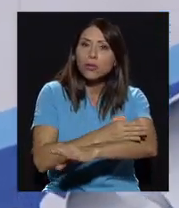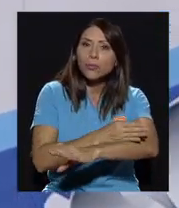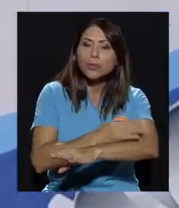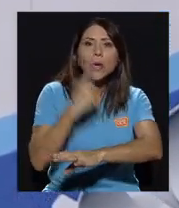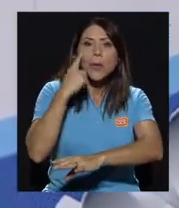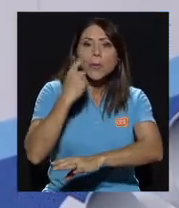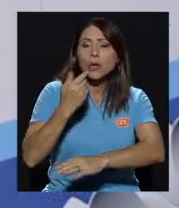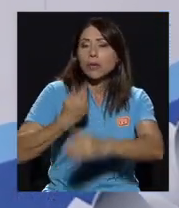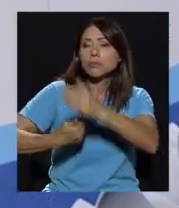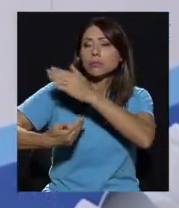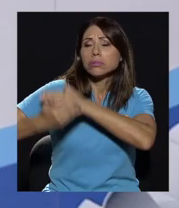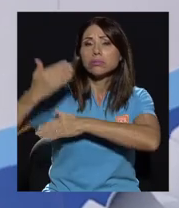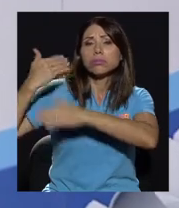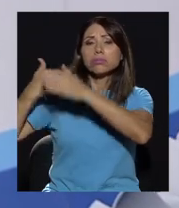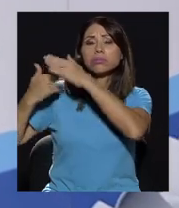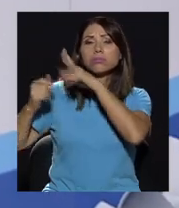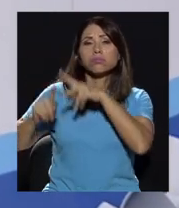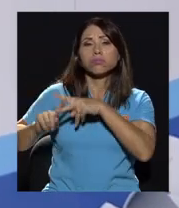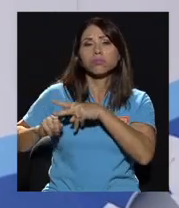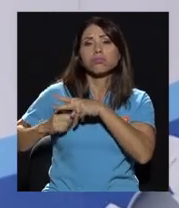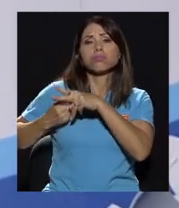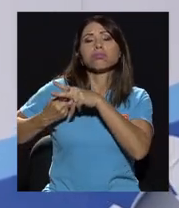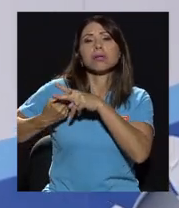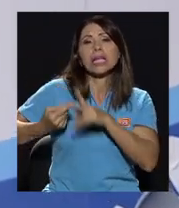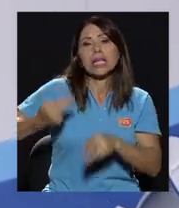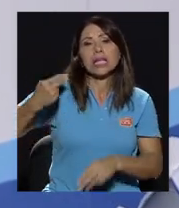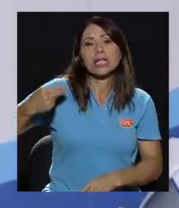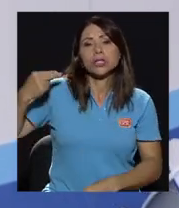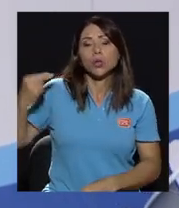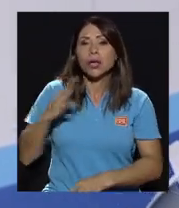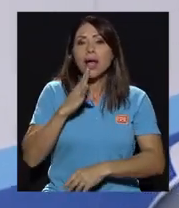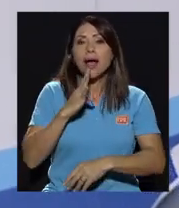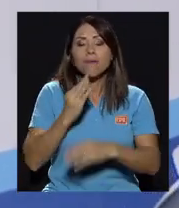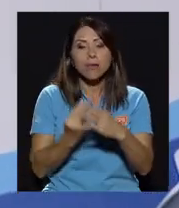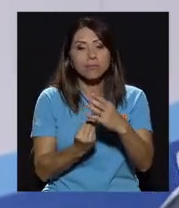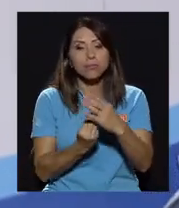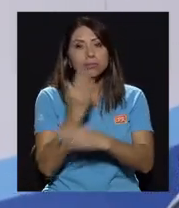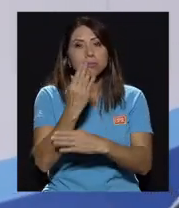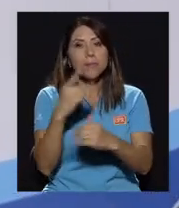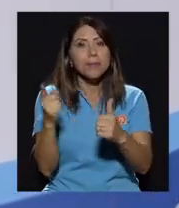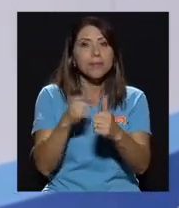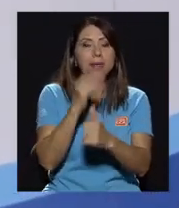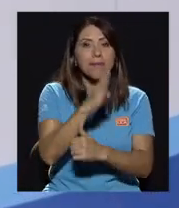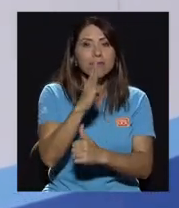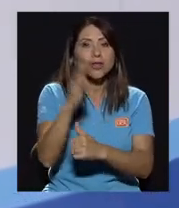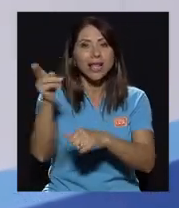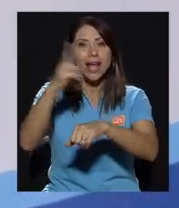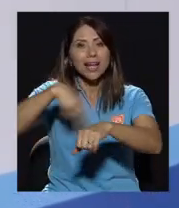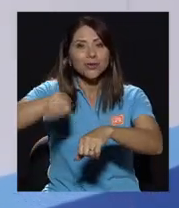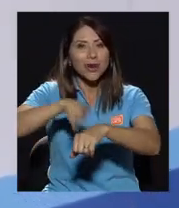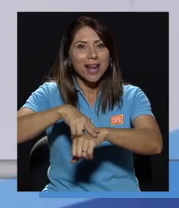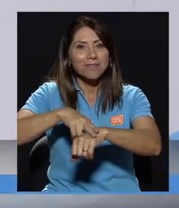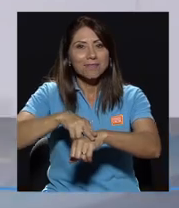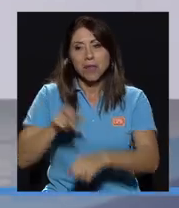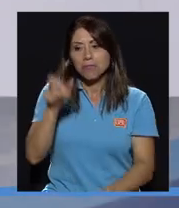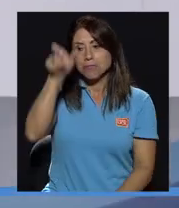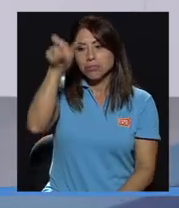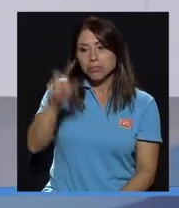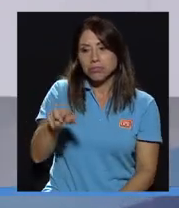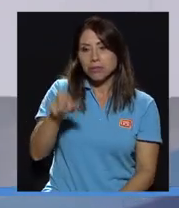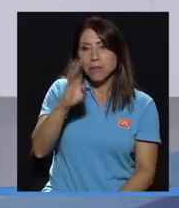originalmente este la historia nos cuenta desde la creación de la primera biblioteca nacional aún bibliotecólogo que